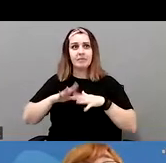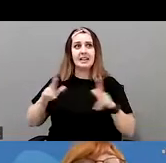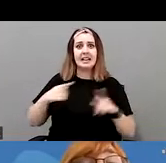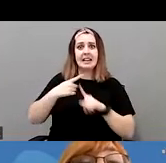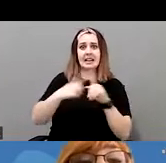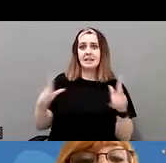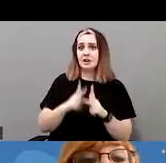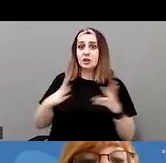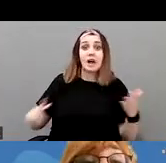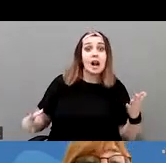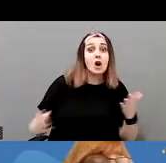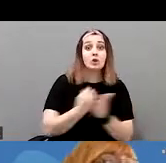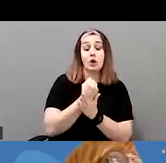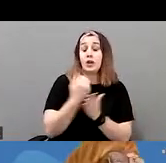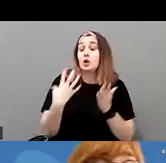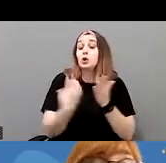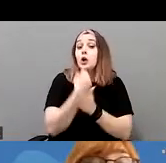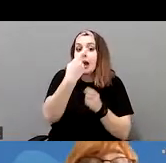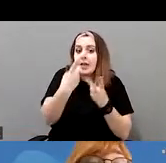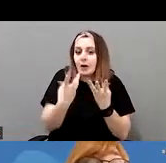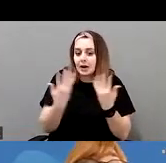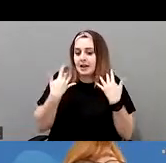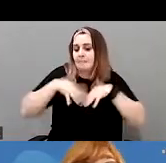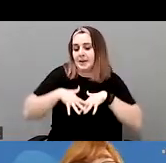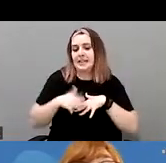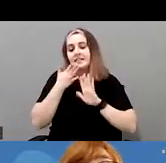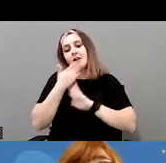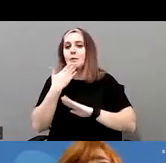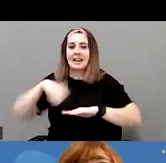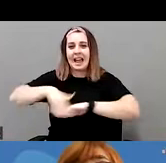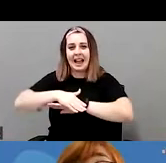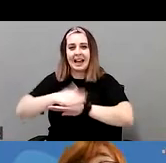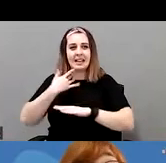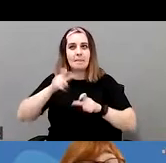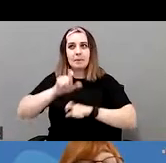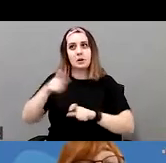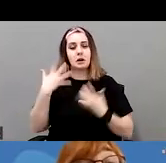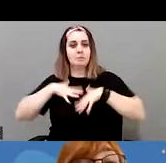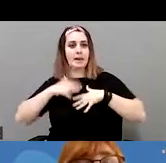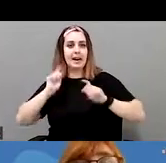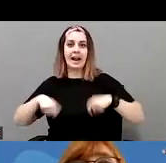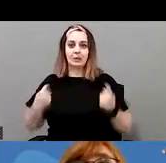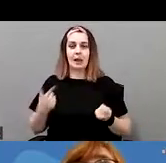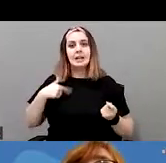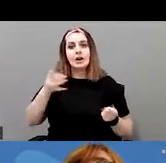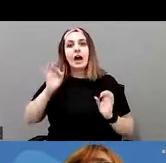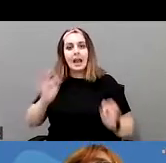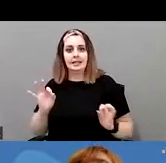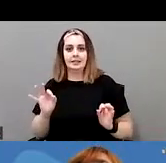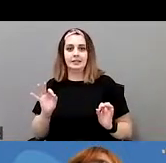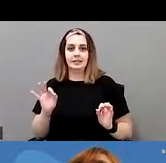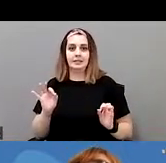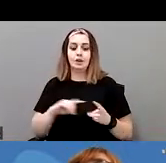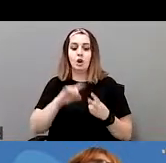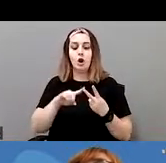sociales, en todas y cada una, cuando estén en la calle, los sistemas aumentativos y alternativos? Y otra de las cuestiones tiene